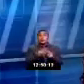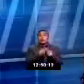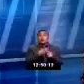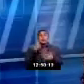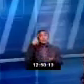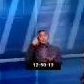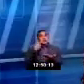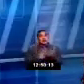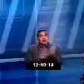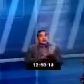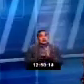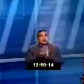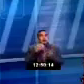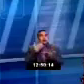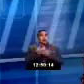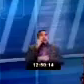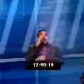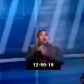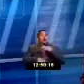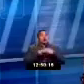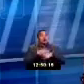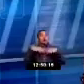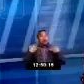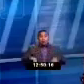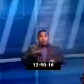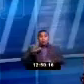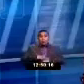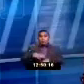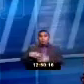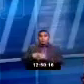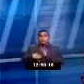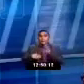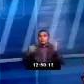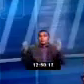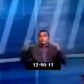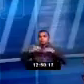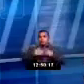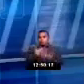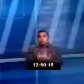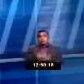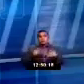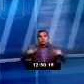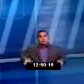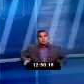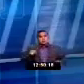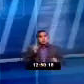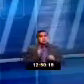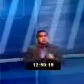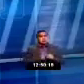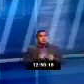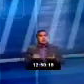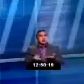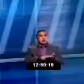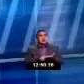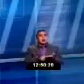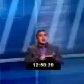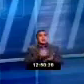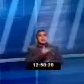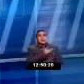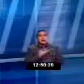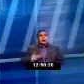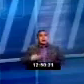reactivar la economía del mundo ante la crisis generada por la pandemia. Moreno participó en la reunión de jefes de Estado del